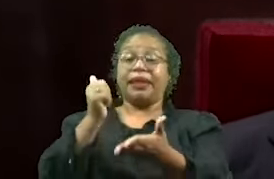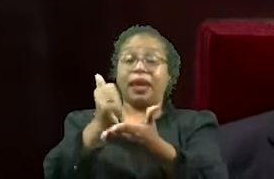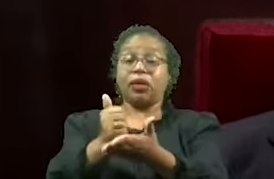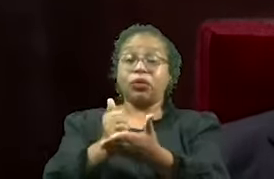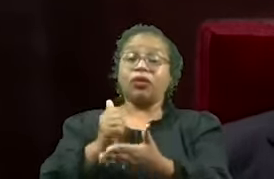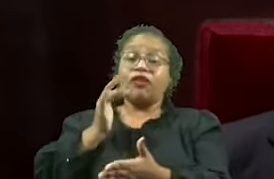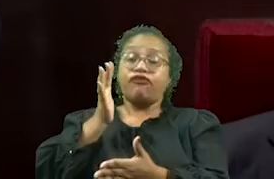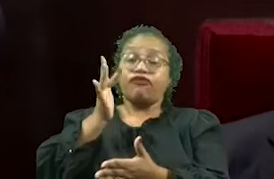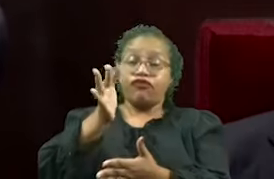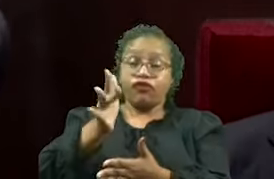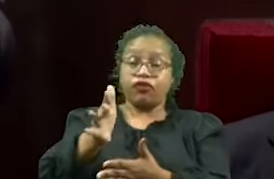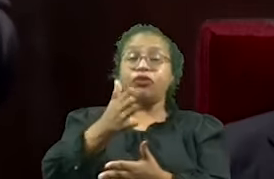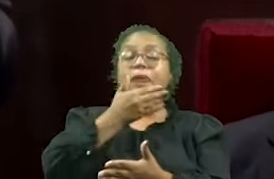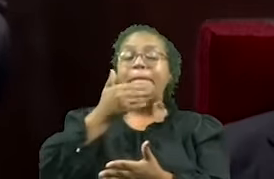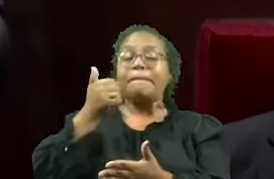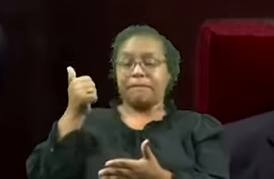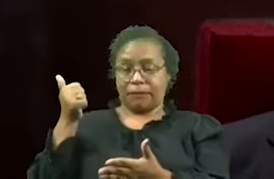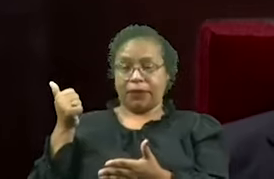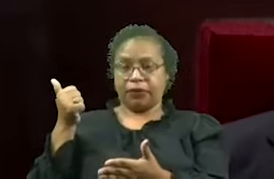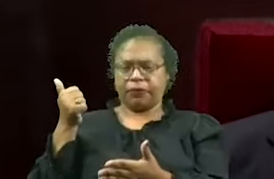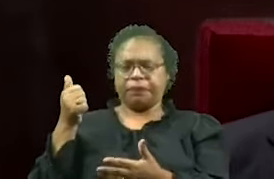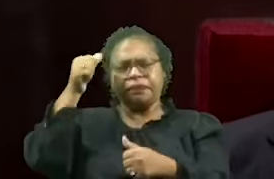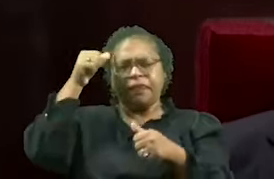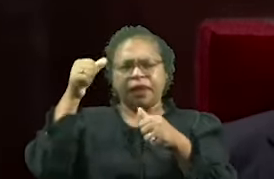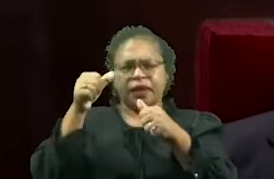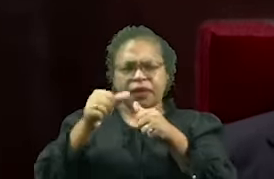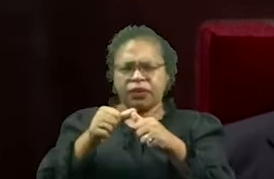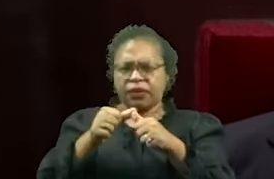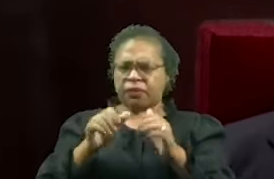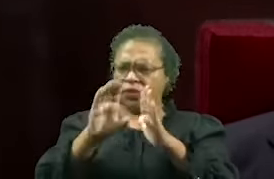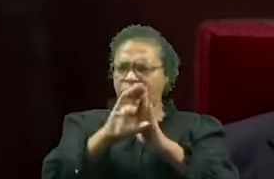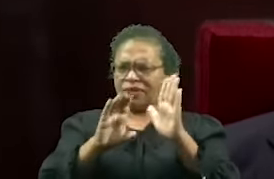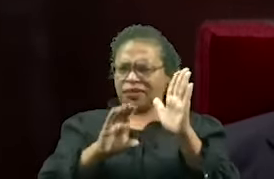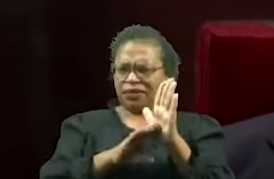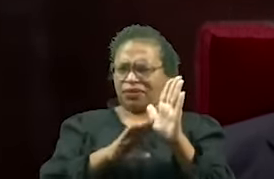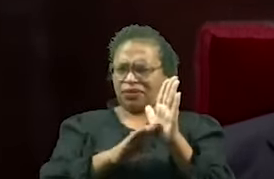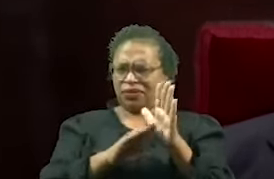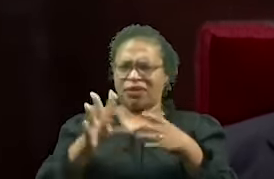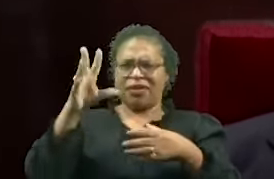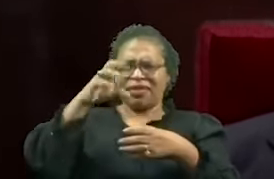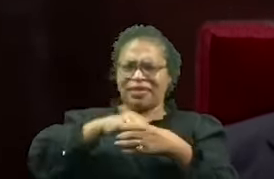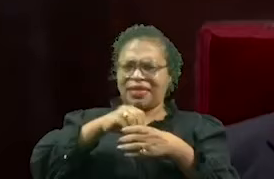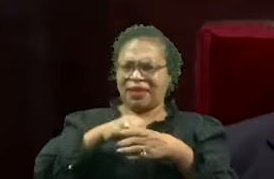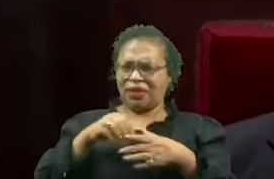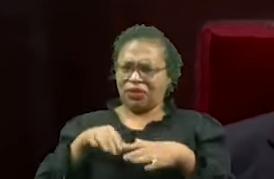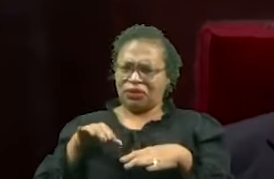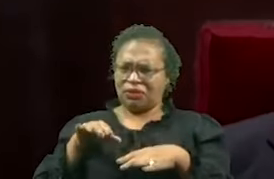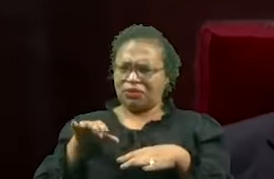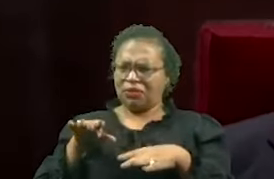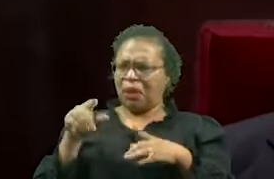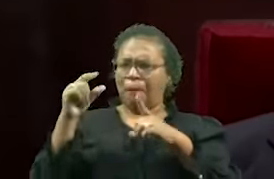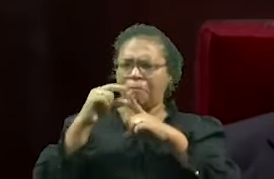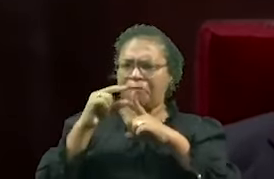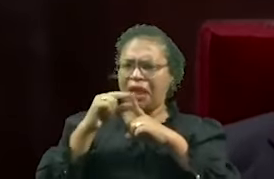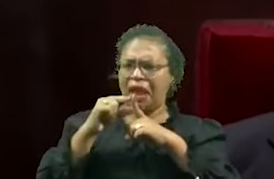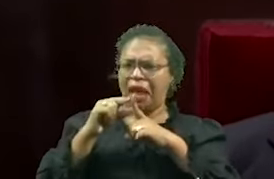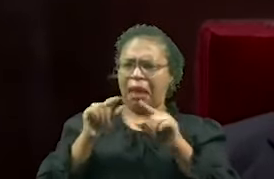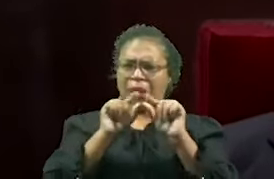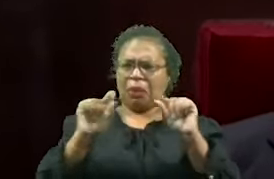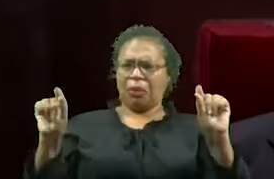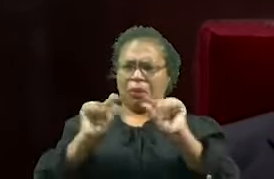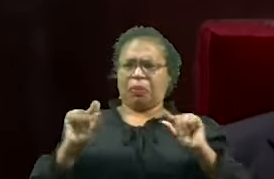debemos recordar que una constitución no está hecha solo con frías palabras técnicas sobre un papel